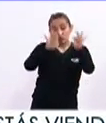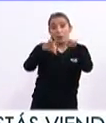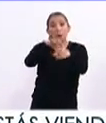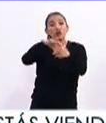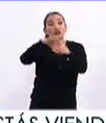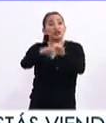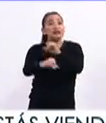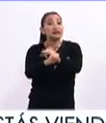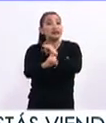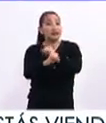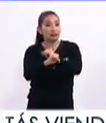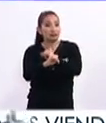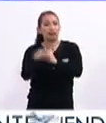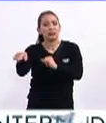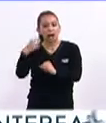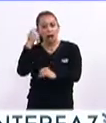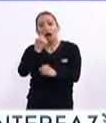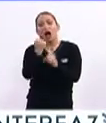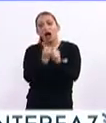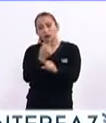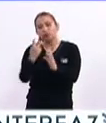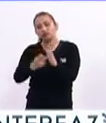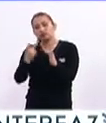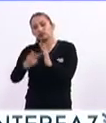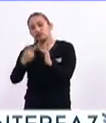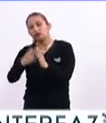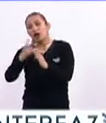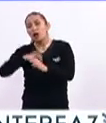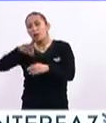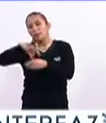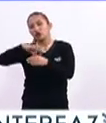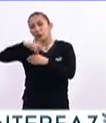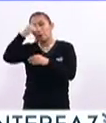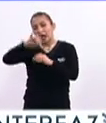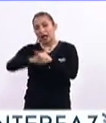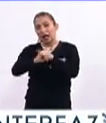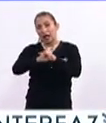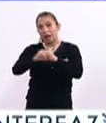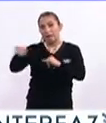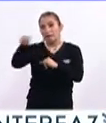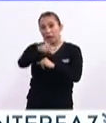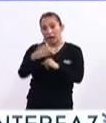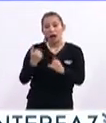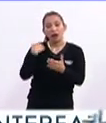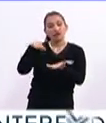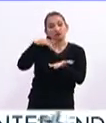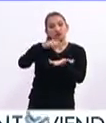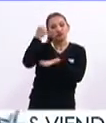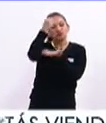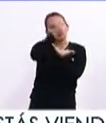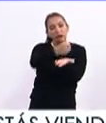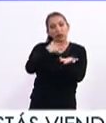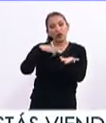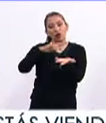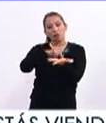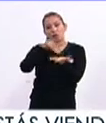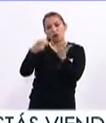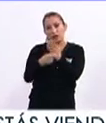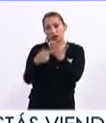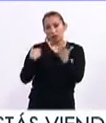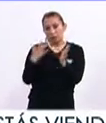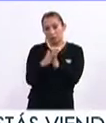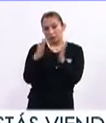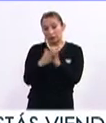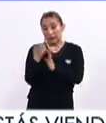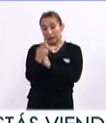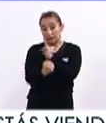votación electrónica. Ya llevamos varios años en proceso de voto electrónico para el caso de, por supuesto, participativo y consultas de pueblos y barrios originarios.